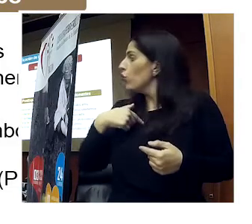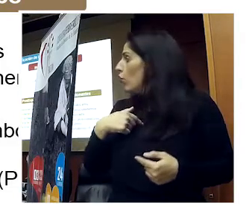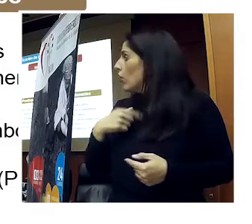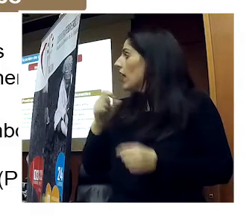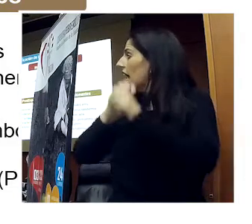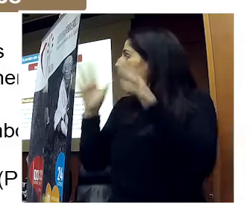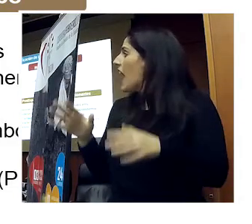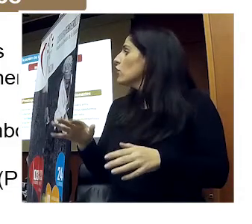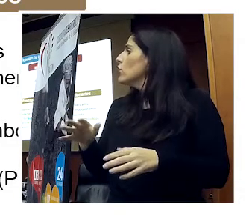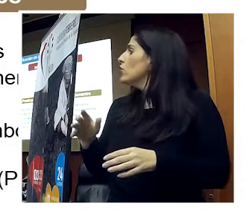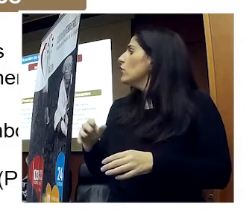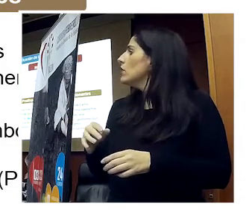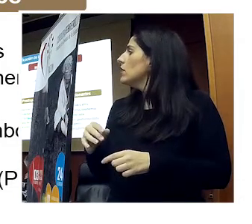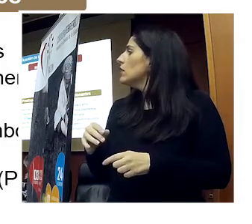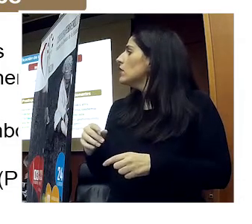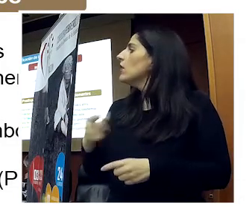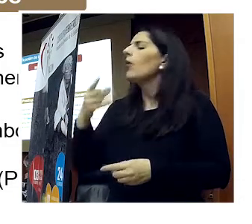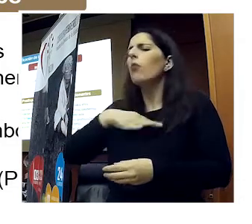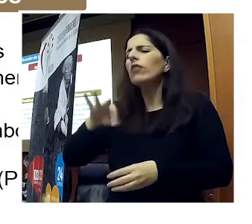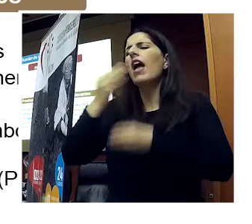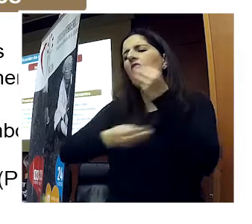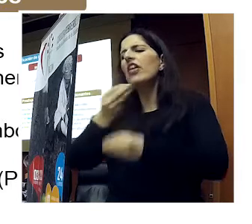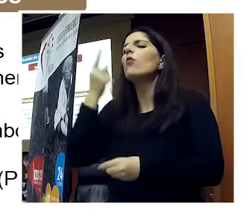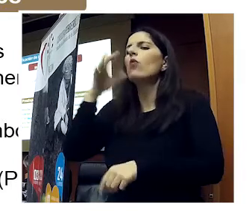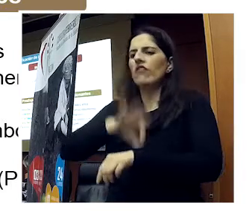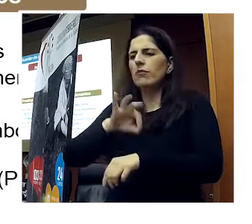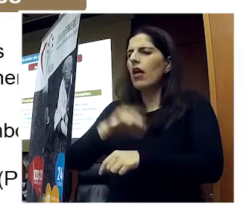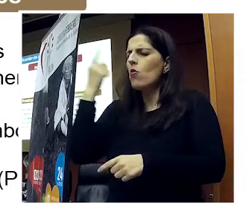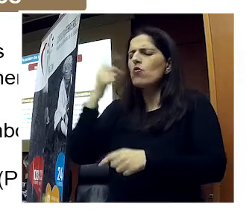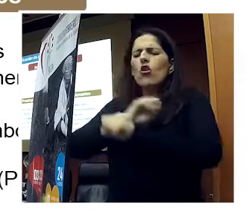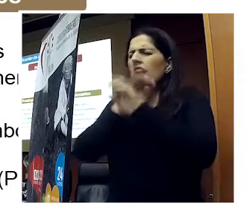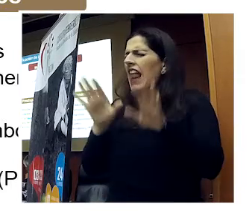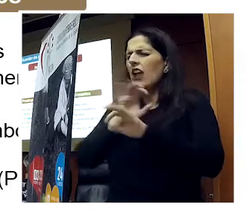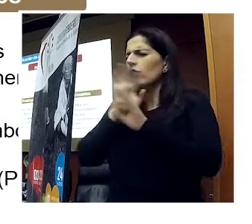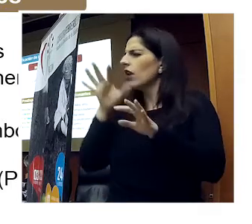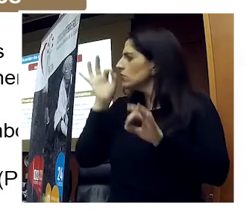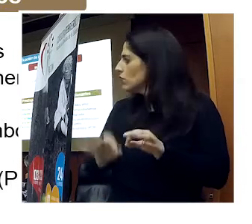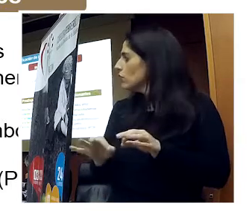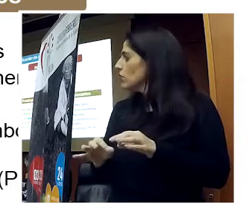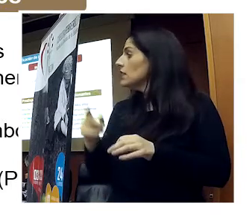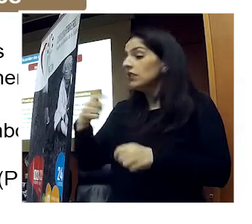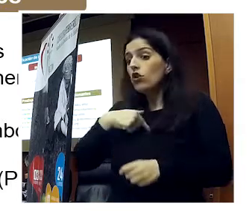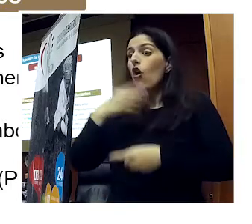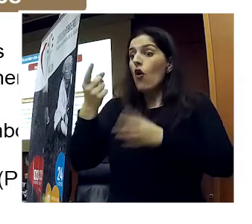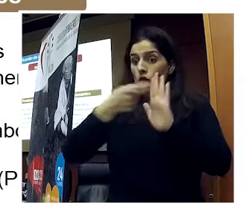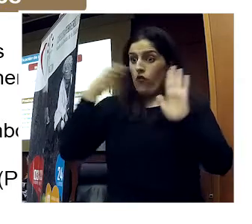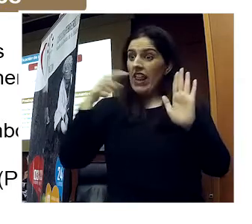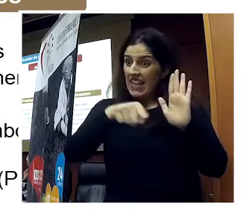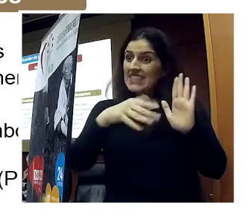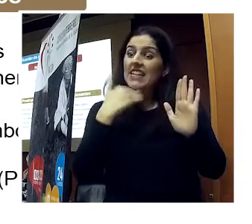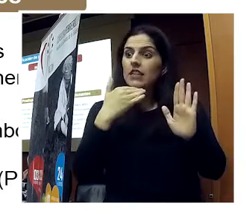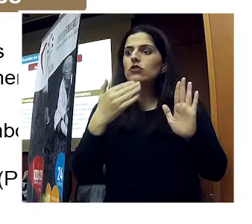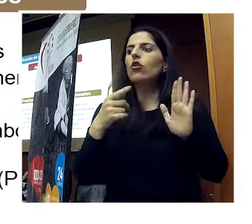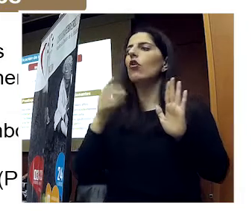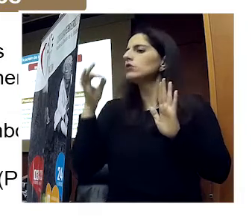forma clara y contundente, los que pueden ocasionar una enfermedad y los que además, lo que es más importante, si conseguimos eliminarlos o al menos